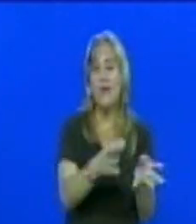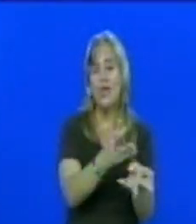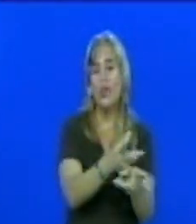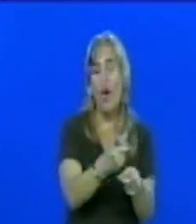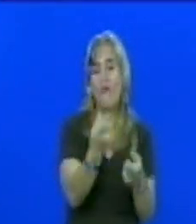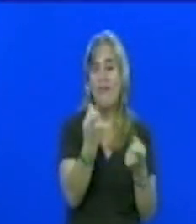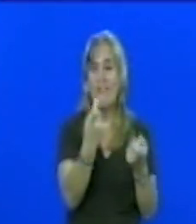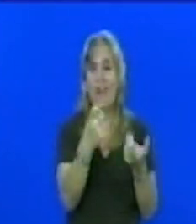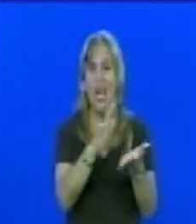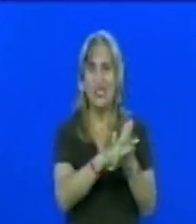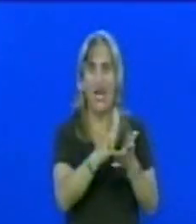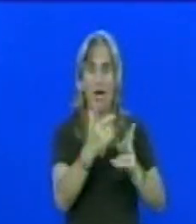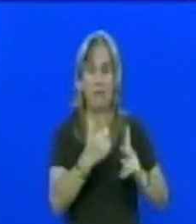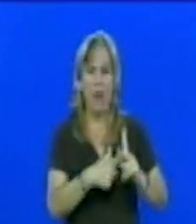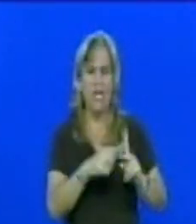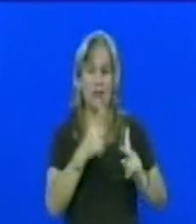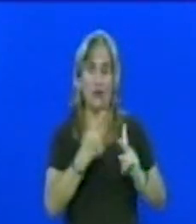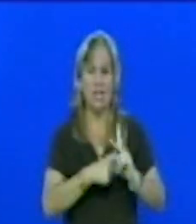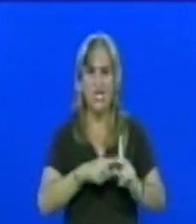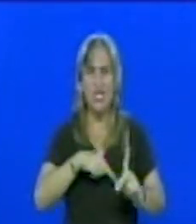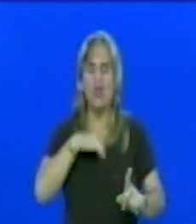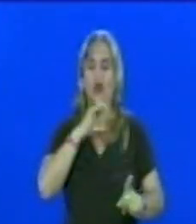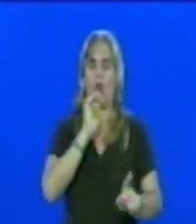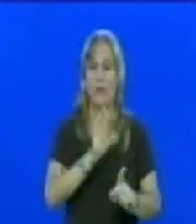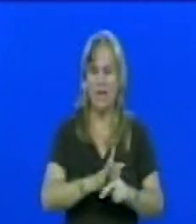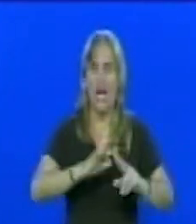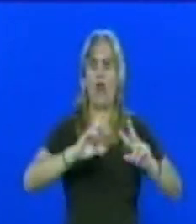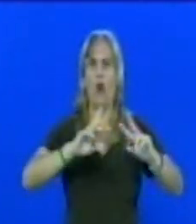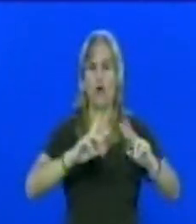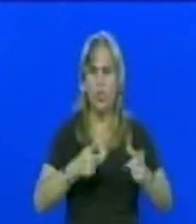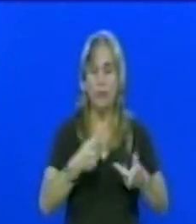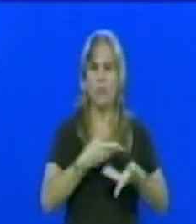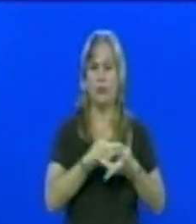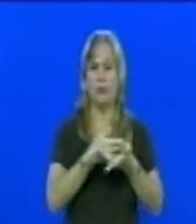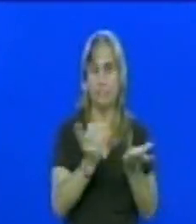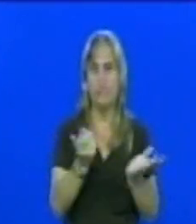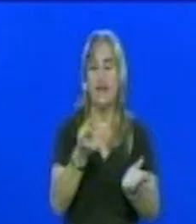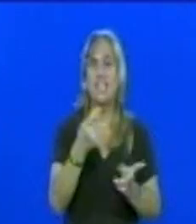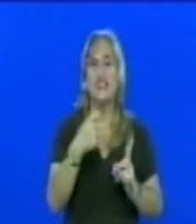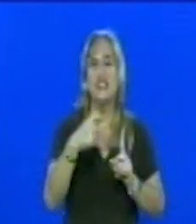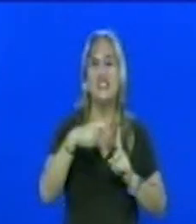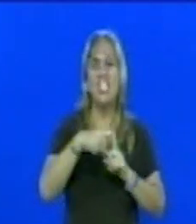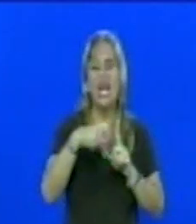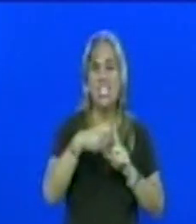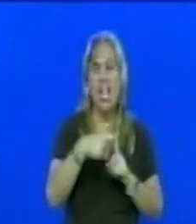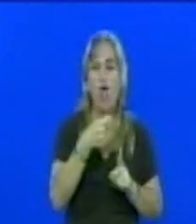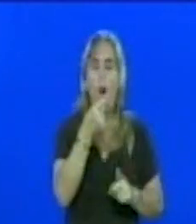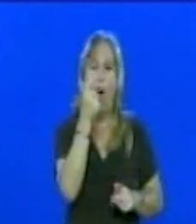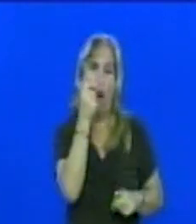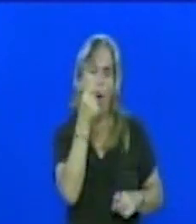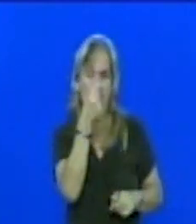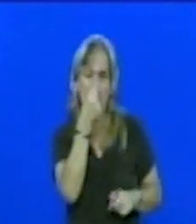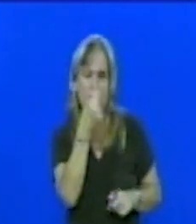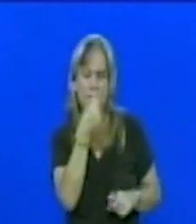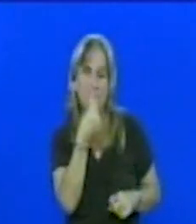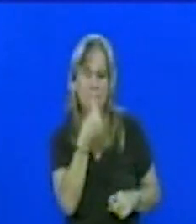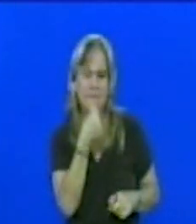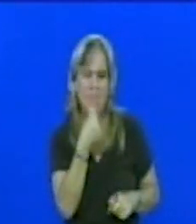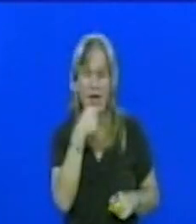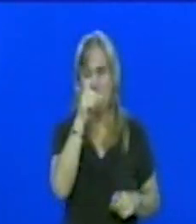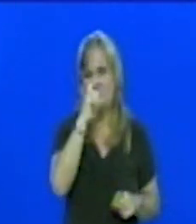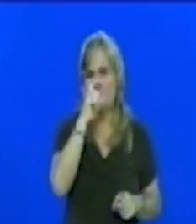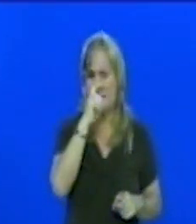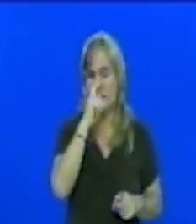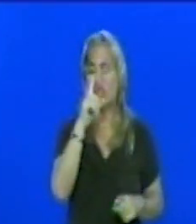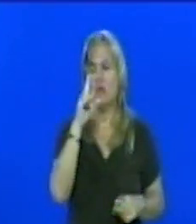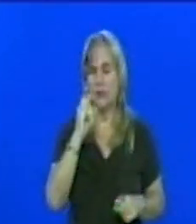siete normales y vamos a comenzar también entonces con la distribución del kilogramo de los grupos etarios de los niños y de los mayores de 65